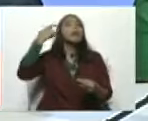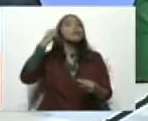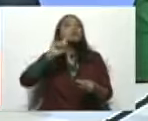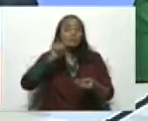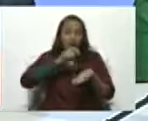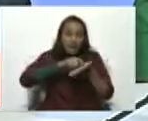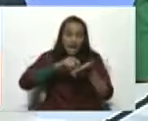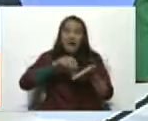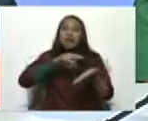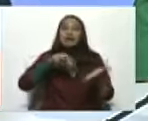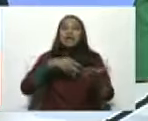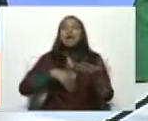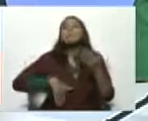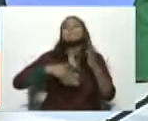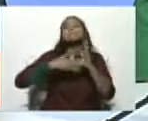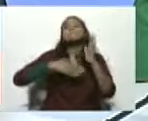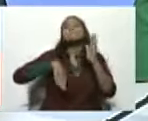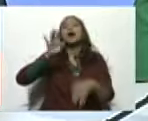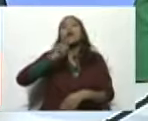Más de 2 millones.